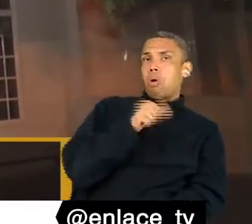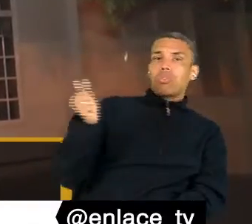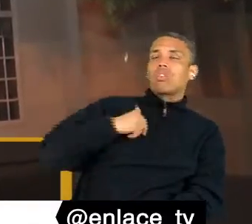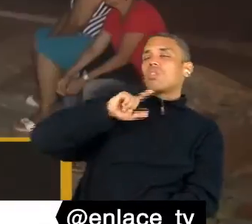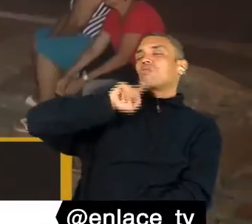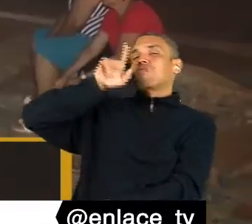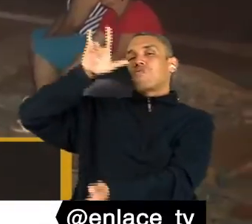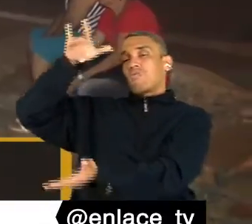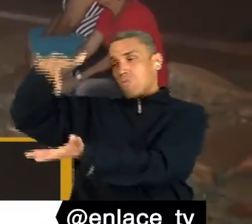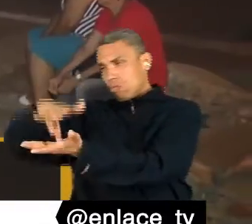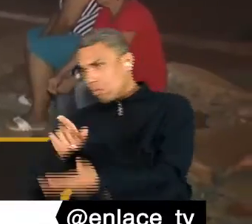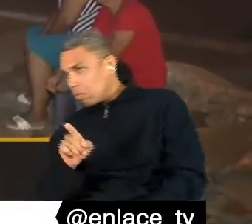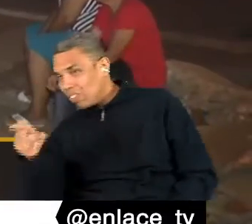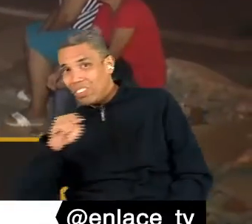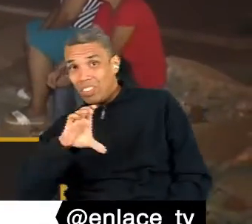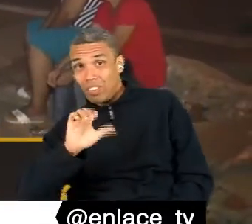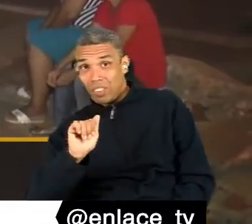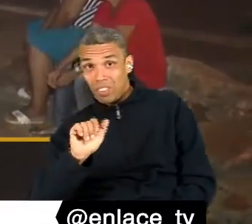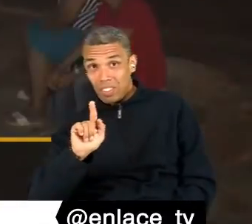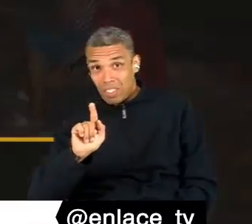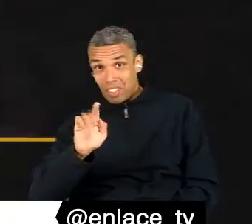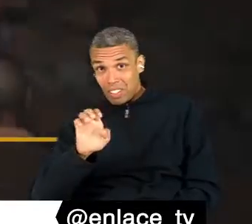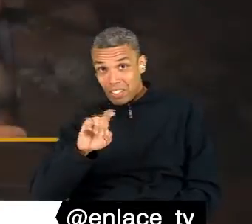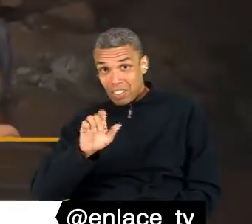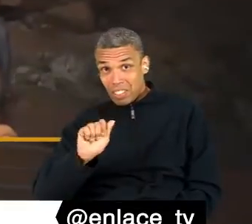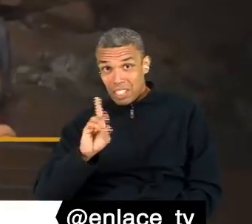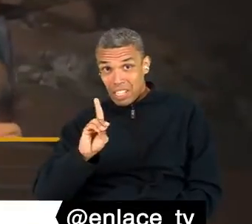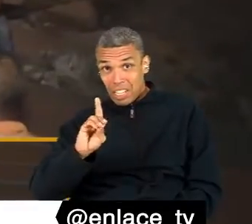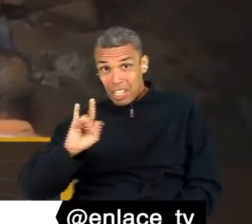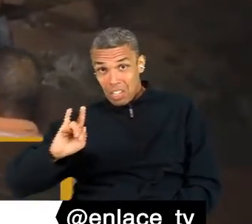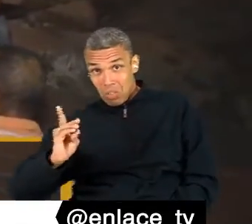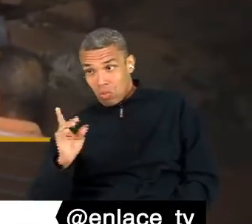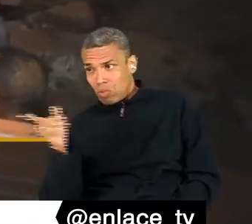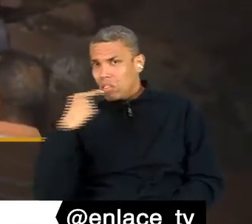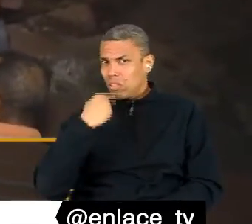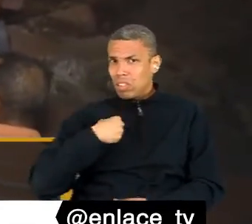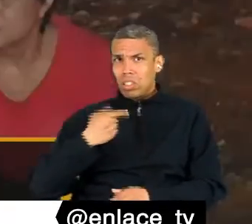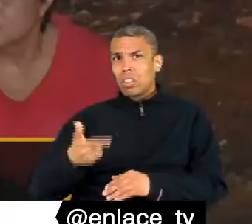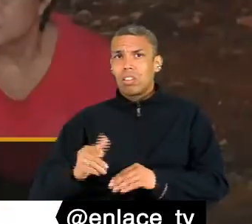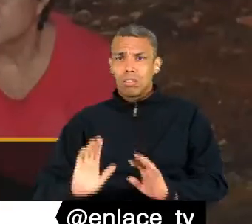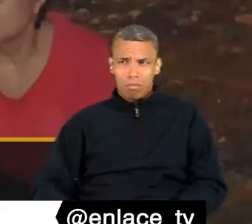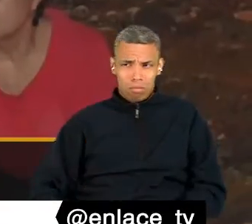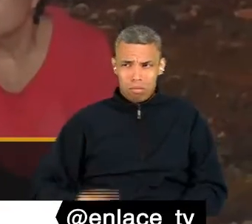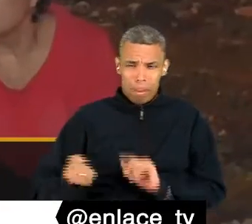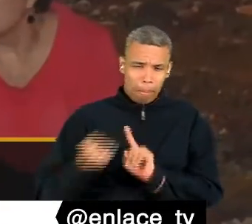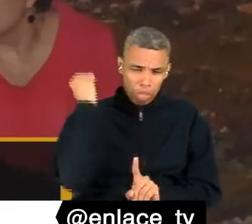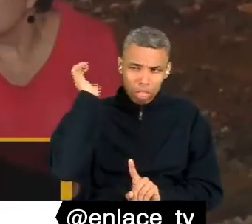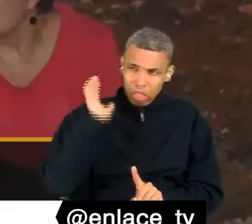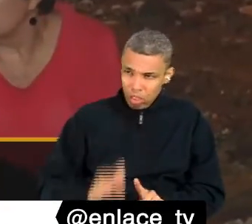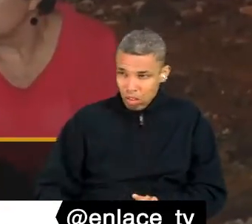de los empleados de las EPS. No bastando con su calvario, aseguran no son tratados de la manera